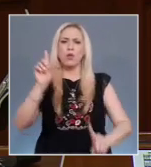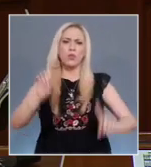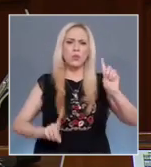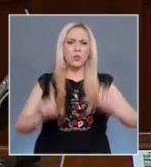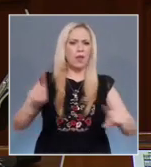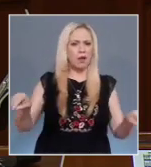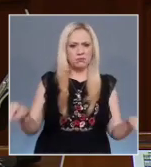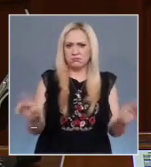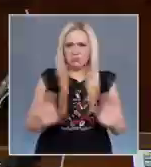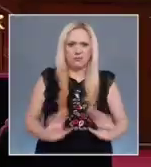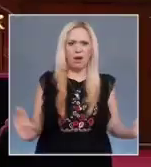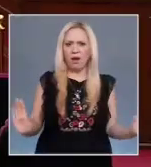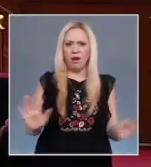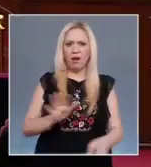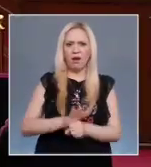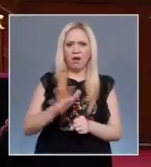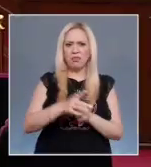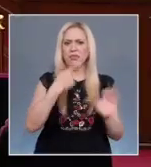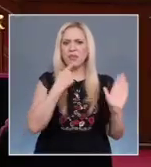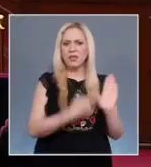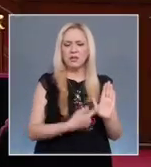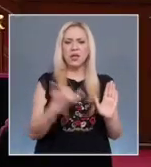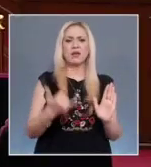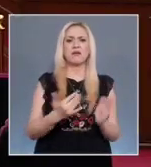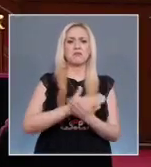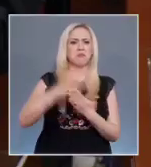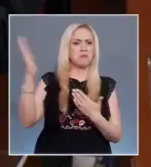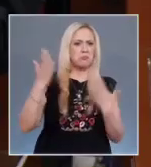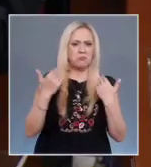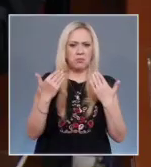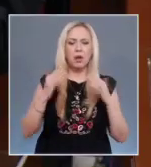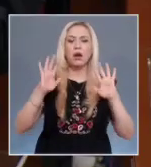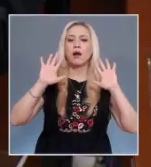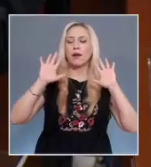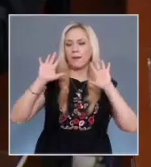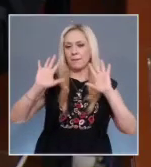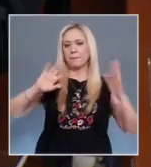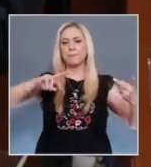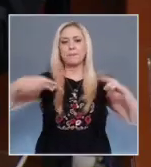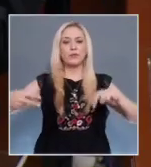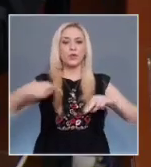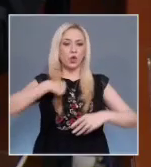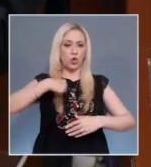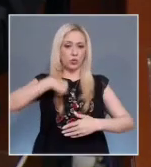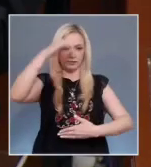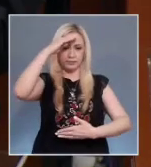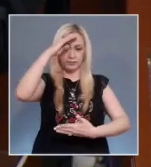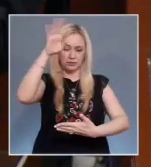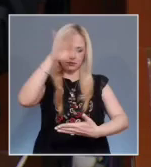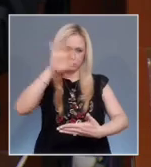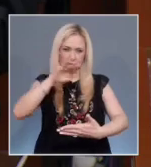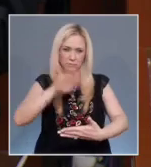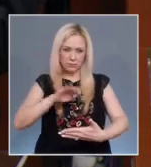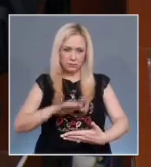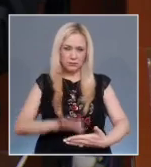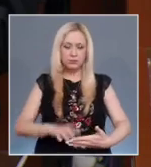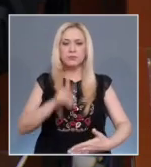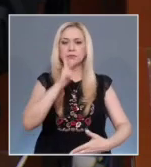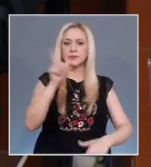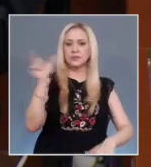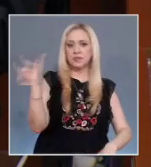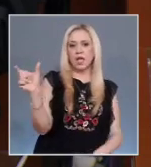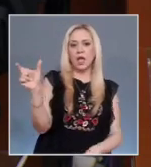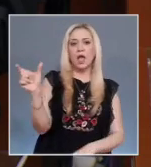son sobreinclusivos. Y de la lectura integral del tipo penal cuestionado, creo que los verbos rectores hostigar y amenazar